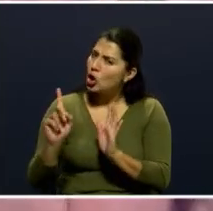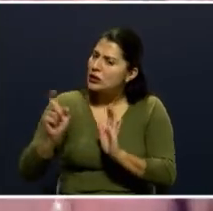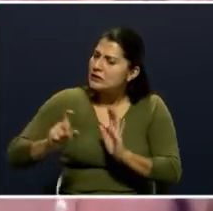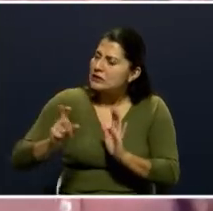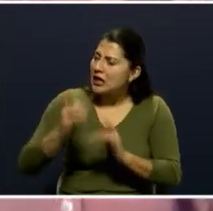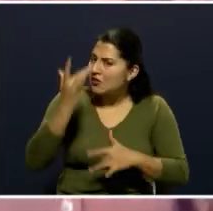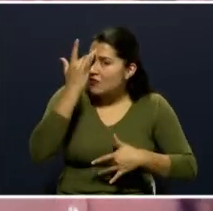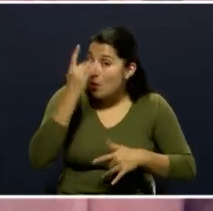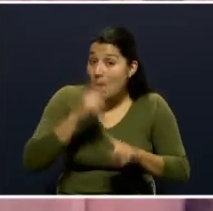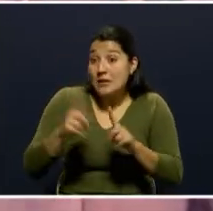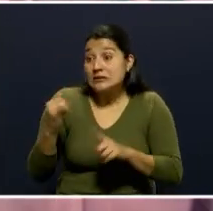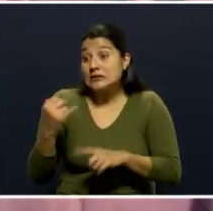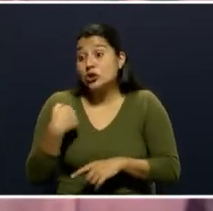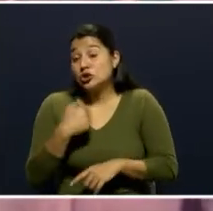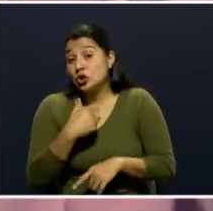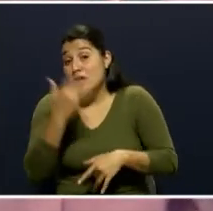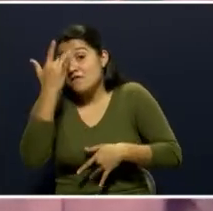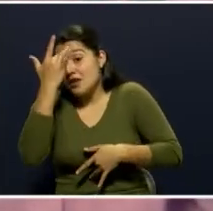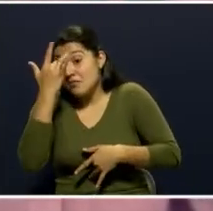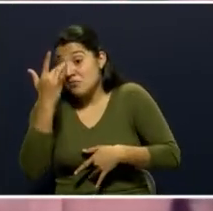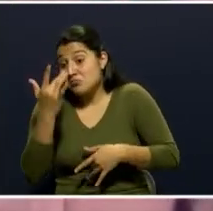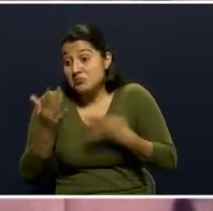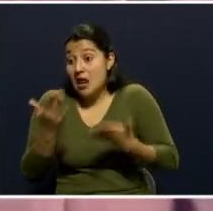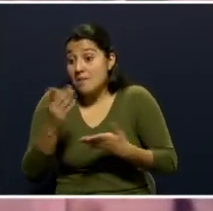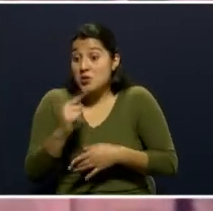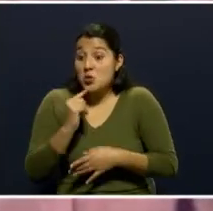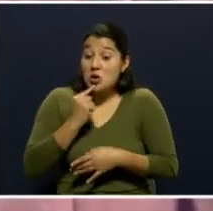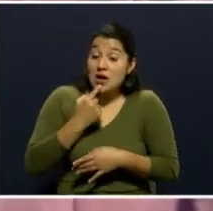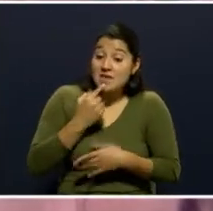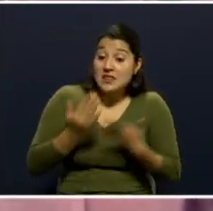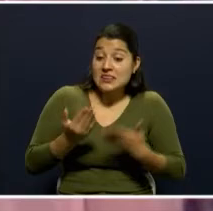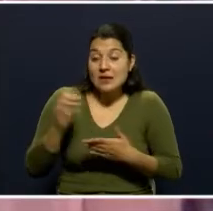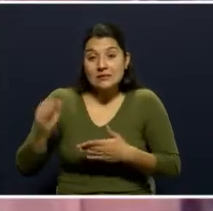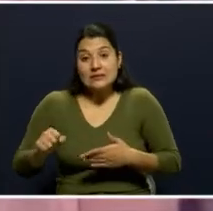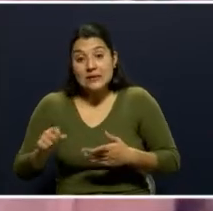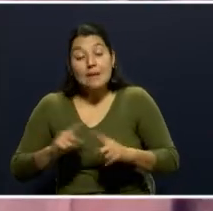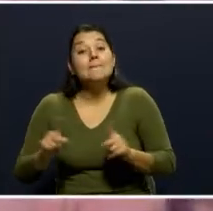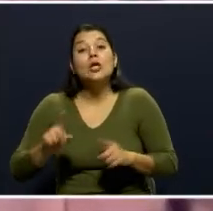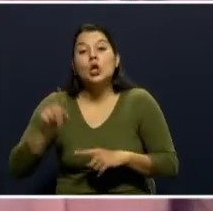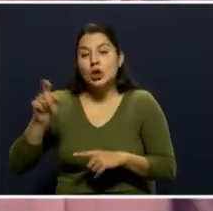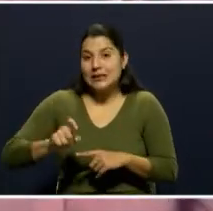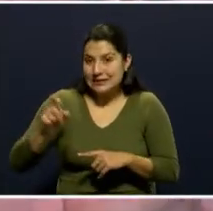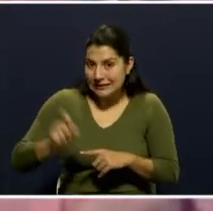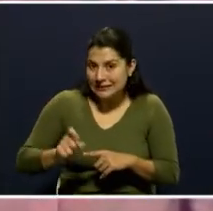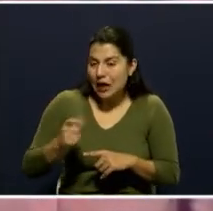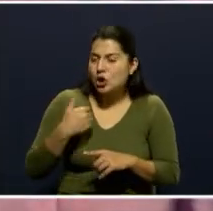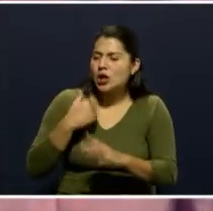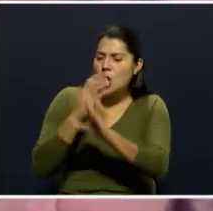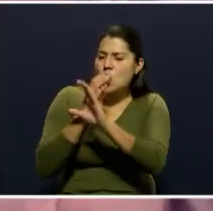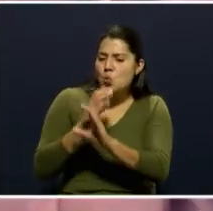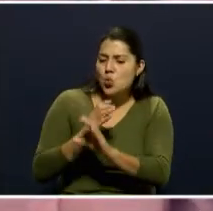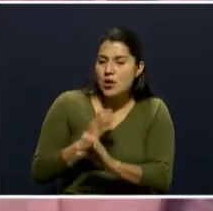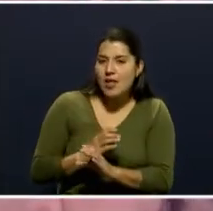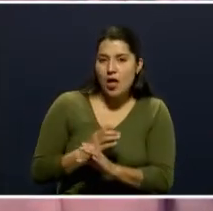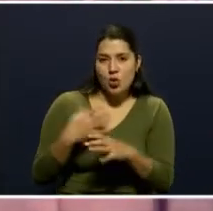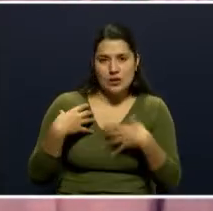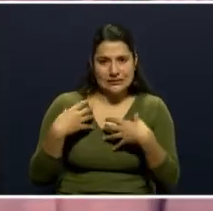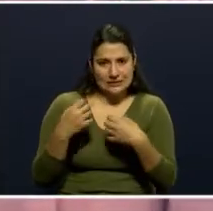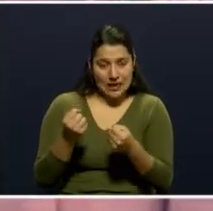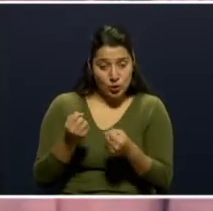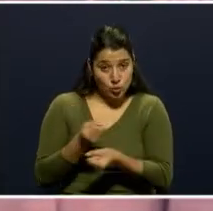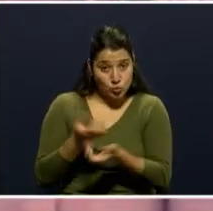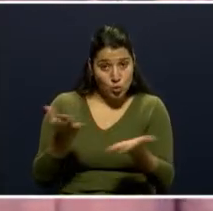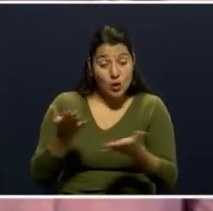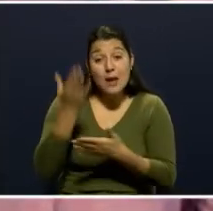si nos enfermamos no garantiza que vaya a ser algo muy grave. Pero es súper necesario todas estas medidas de salud pública porque sabemos que